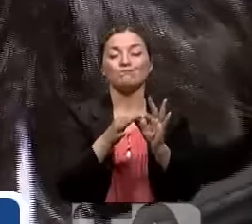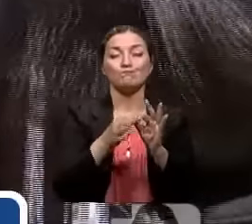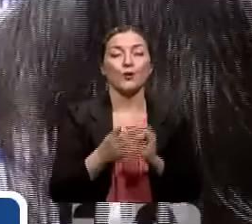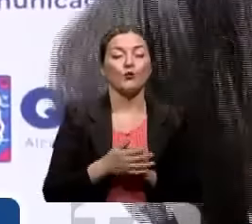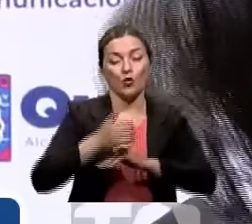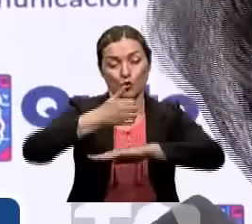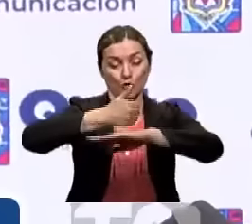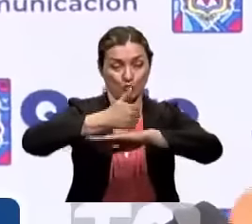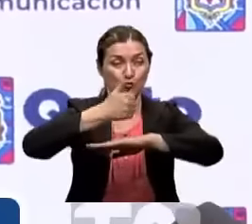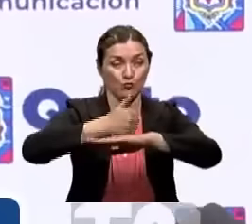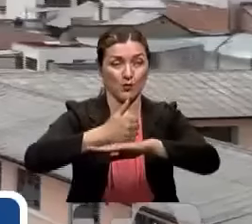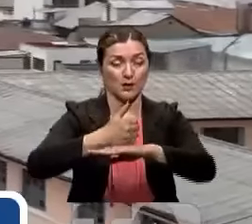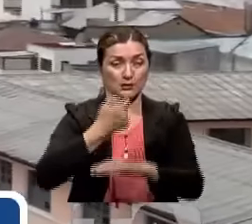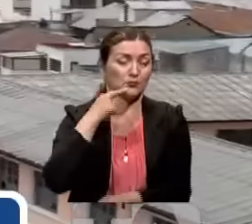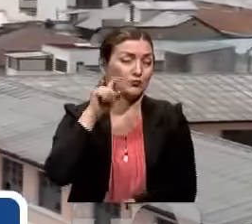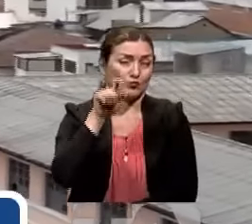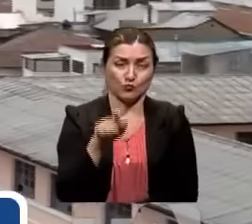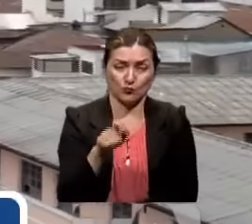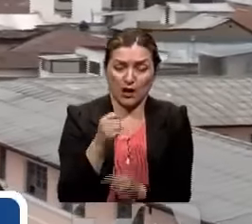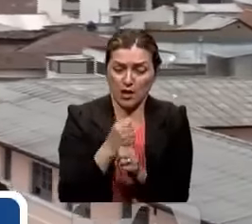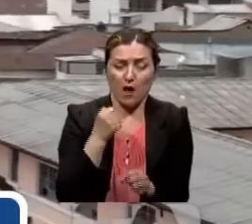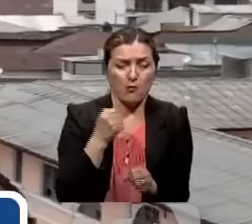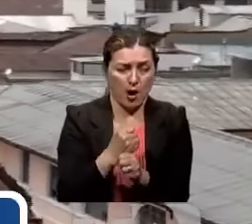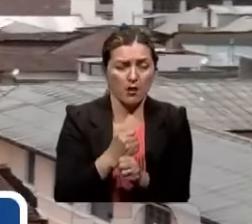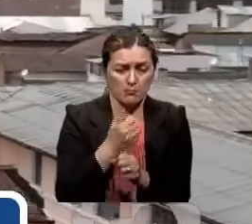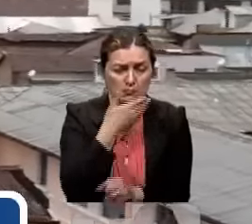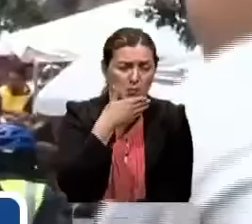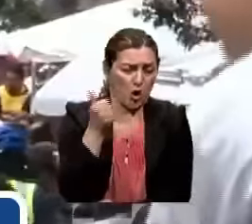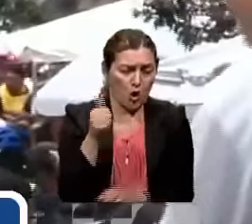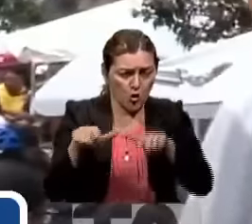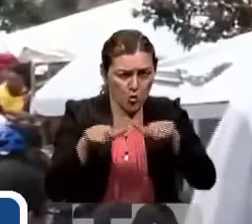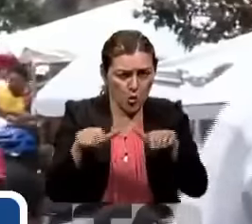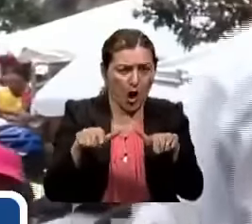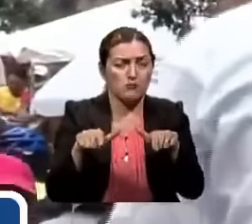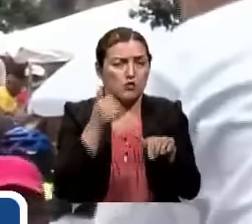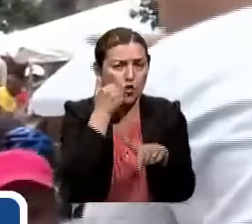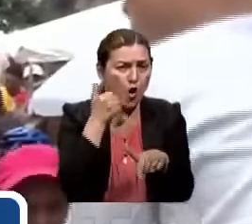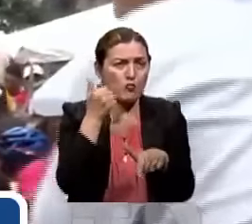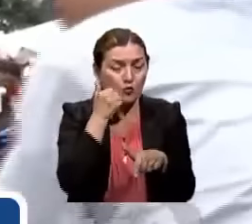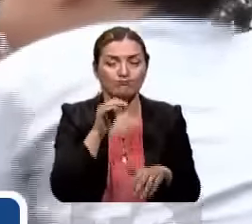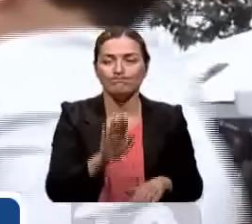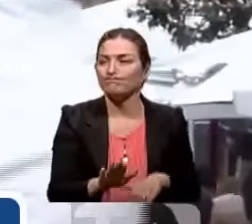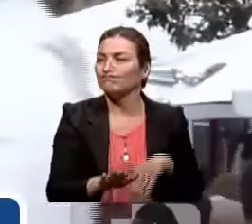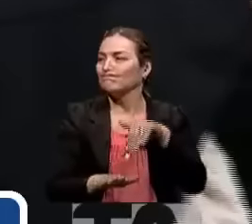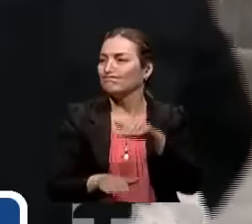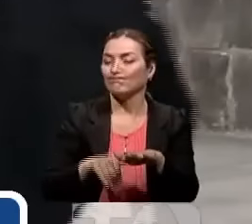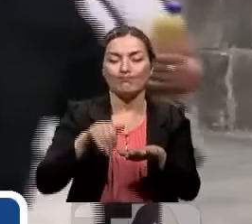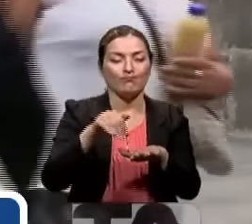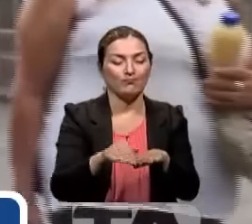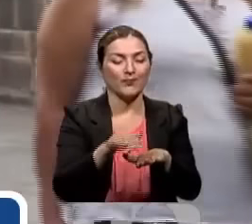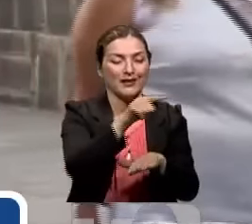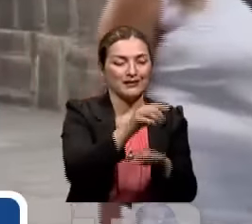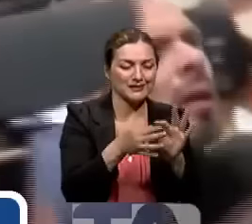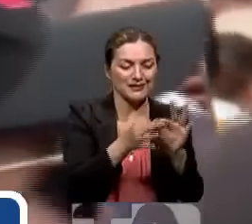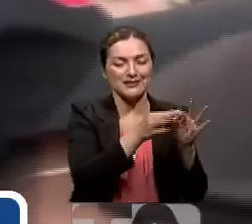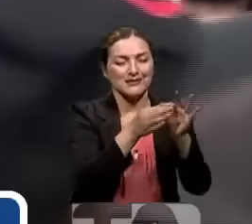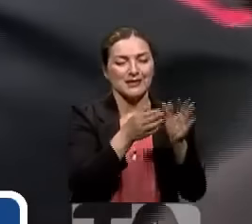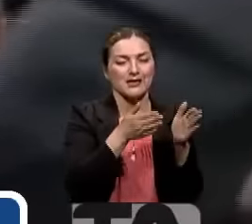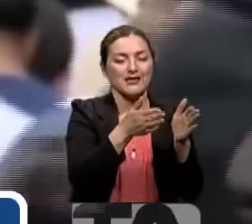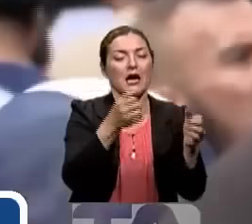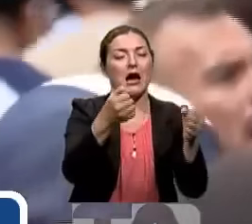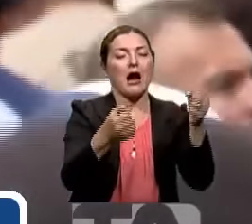las autoridades recalcan que aunque sí se trabajará en brindar un mejor espacio para quienes transitan a pie por la zona, las vías rehabilitadas